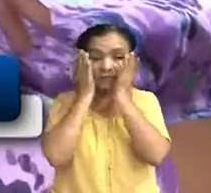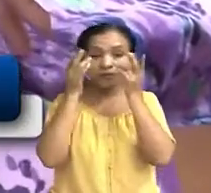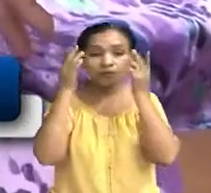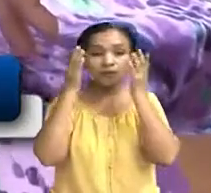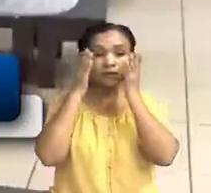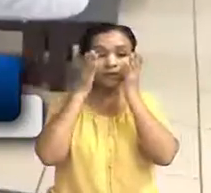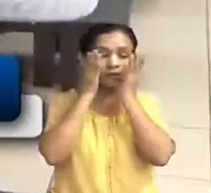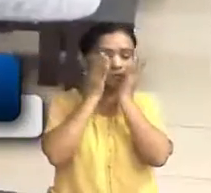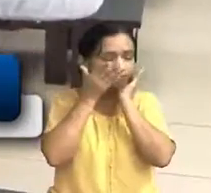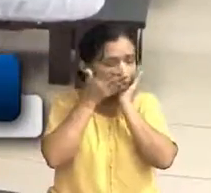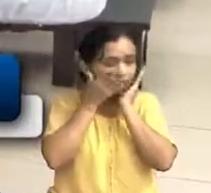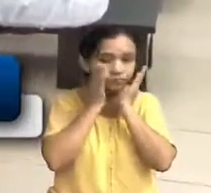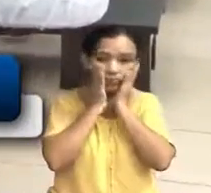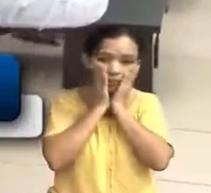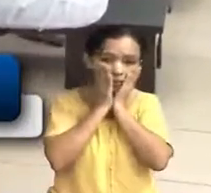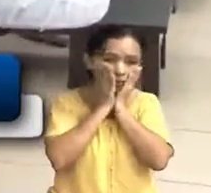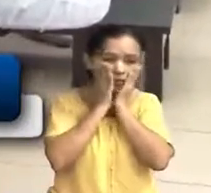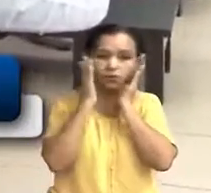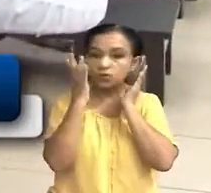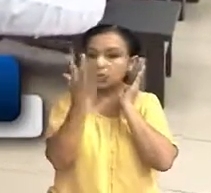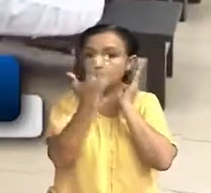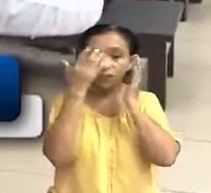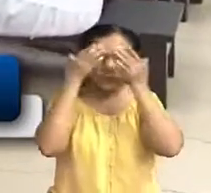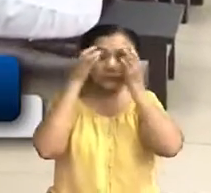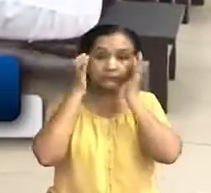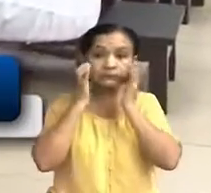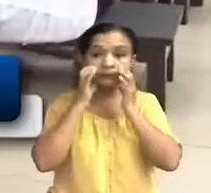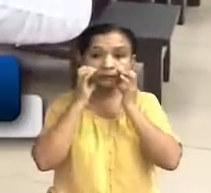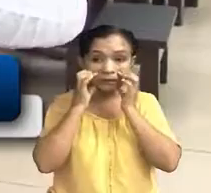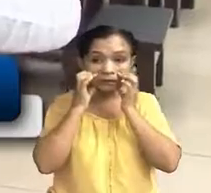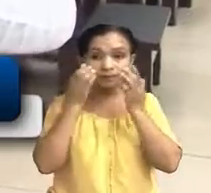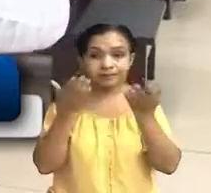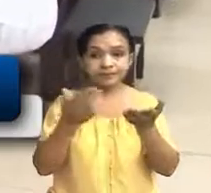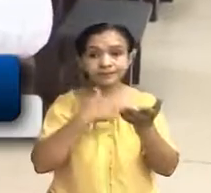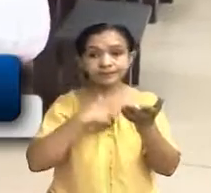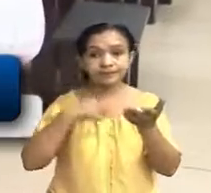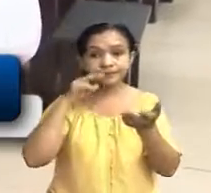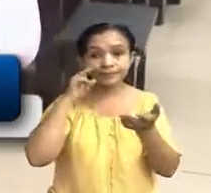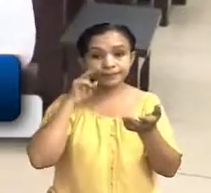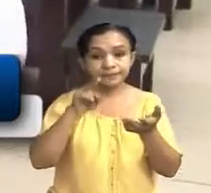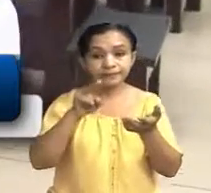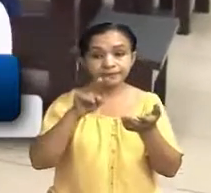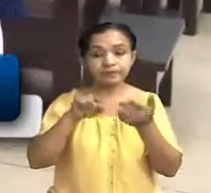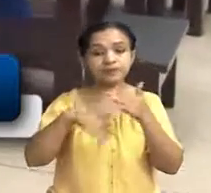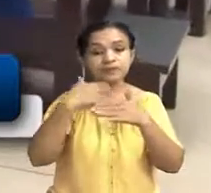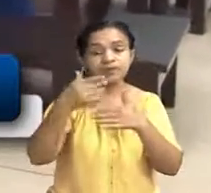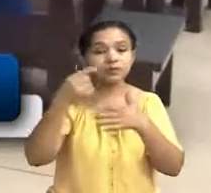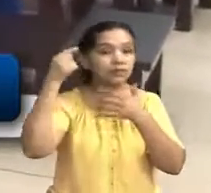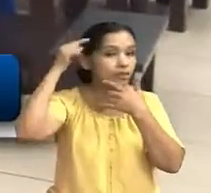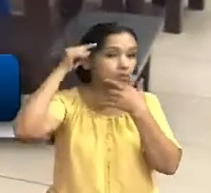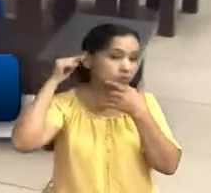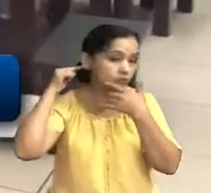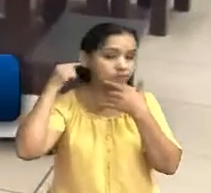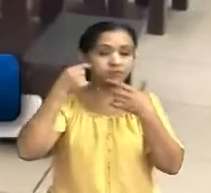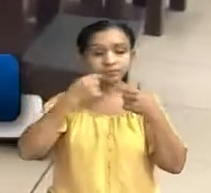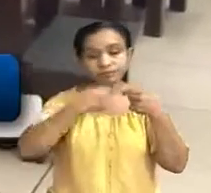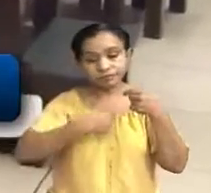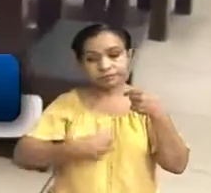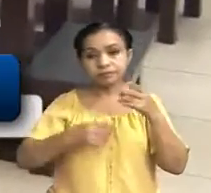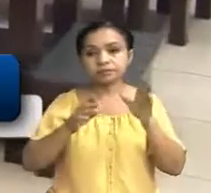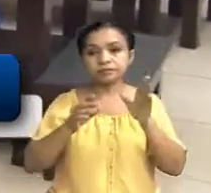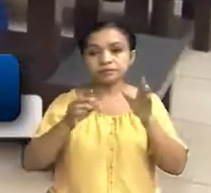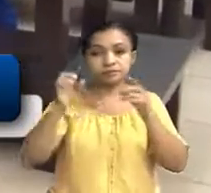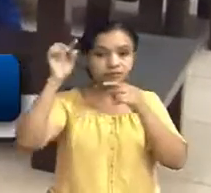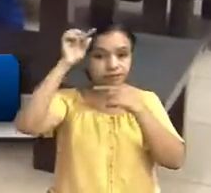todo el rostro se duerme. Exactamente. Y este más que todo se ve cuando es posquirúrgico, cuando se le hace